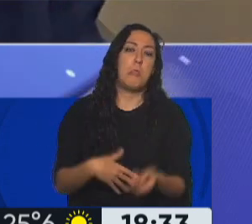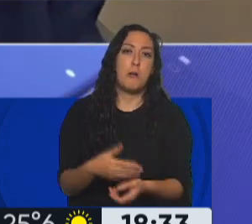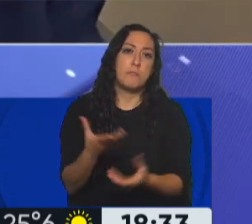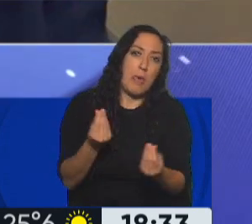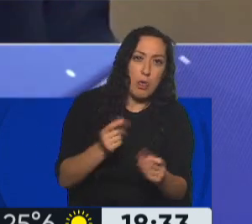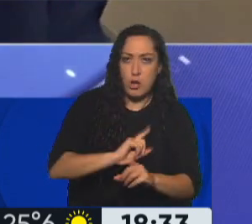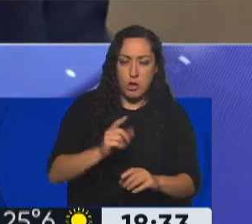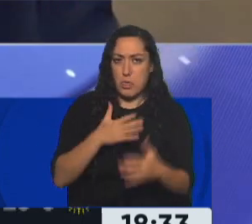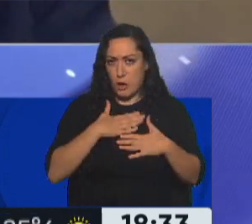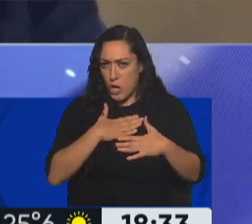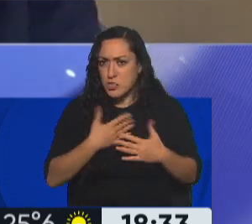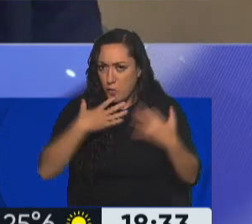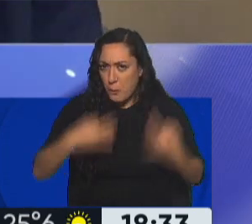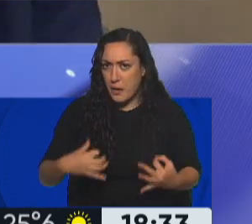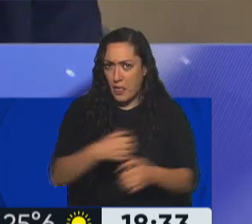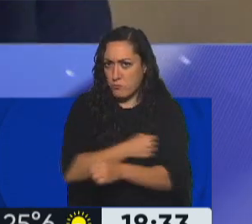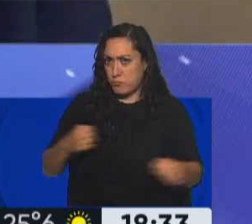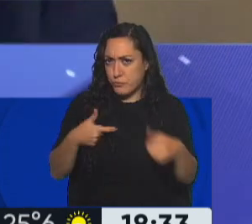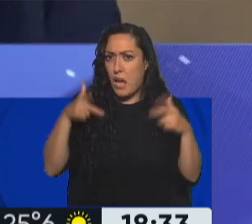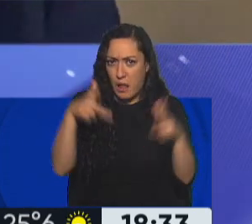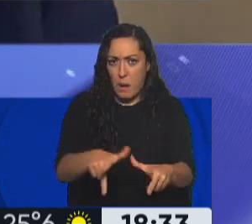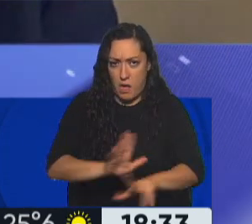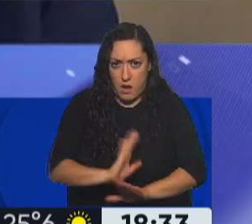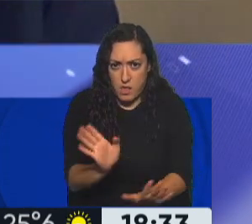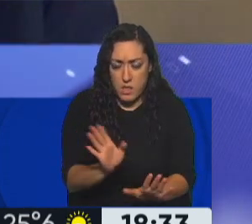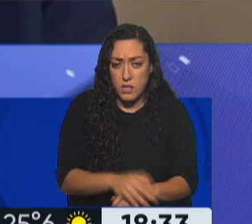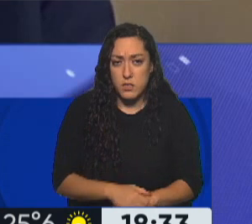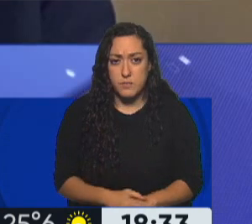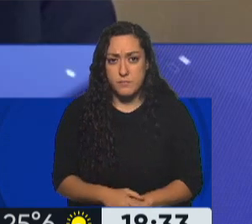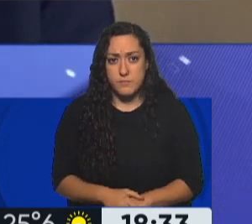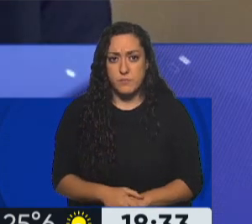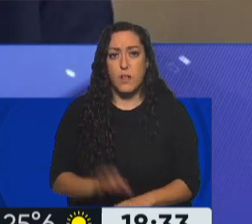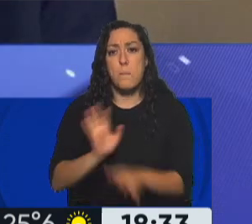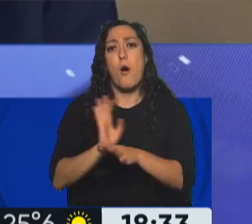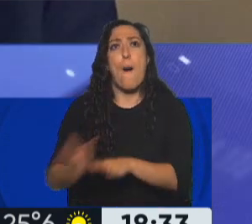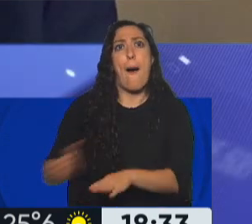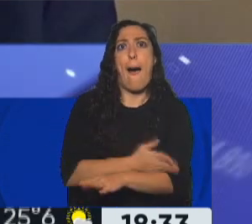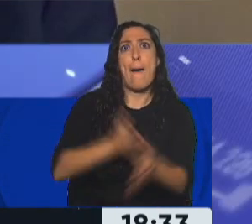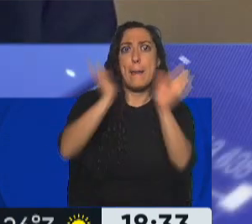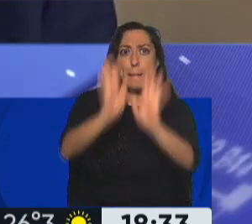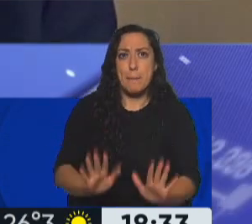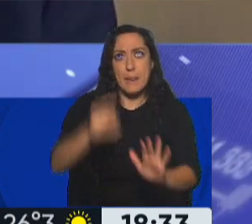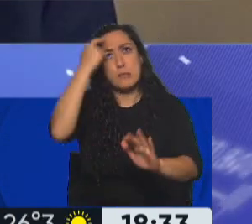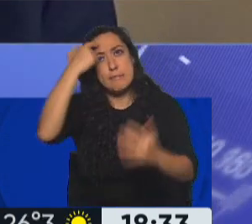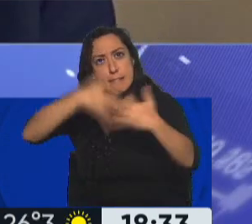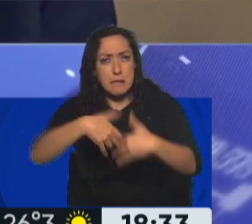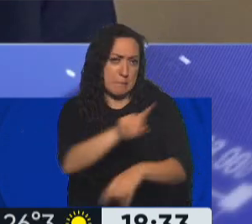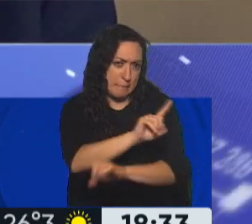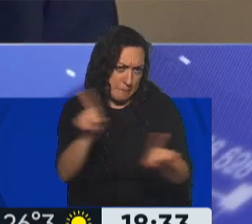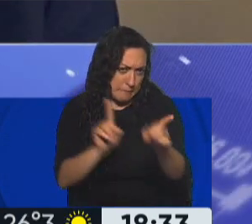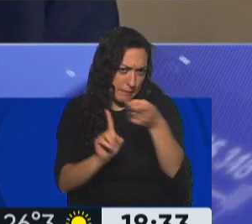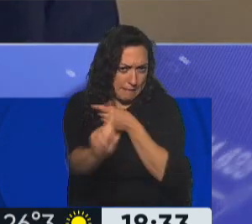y desde el corazón, ¿no? Porque hablaba sin que hubiese preparado directamente sobre eso, ¿no? Entonces, creo